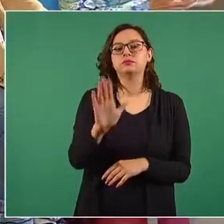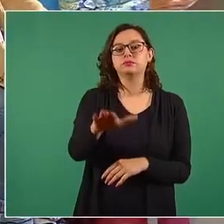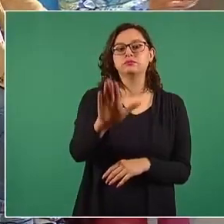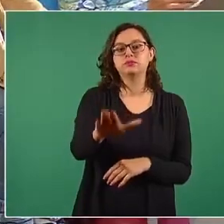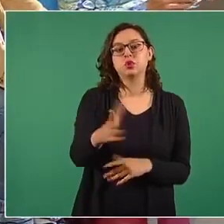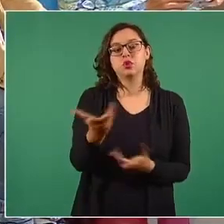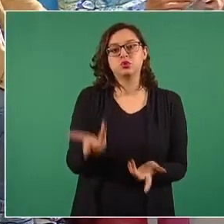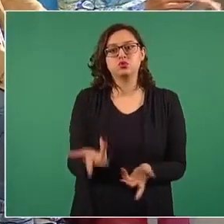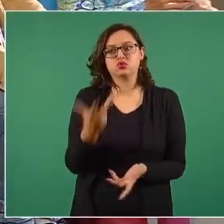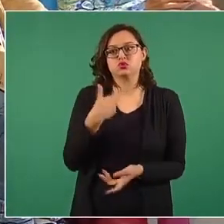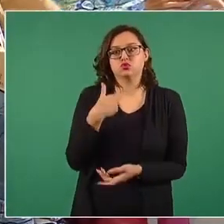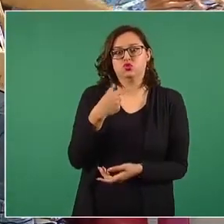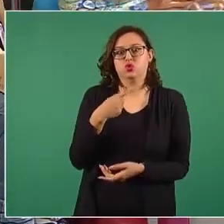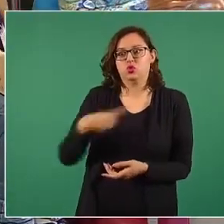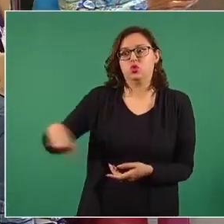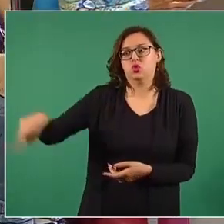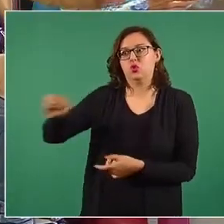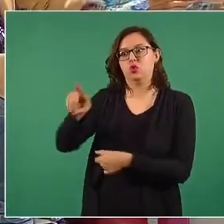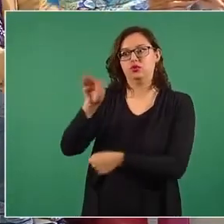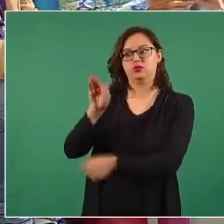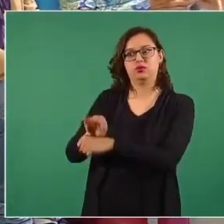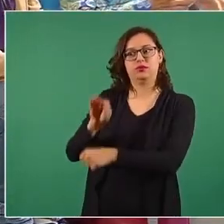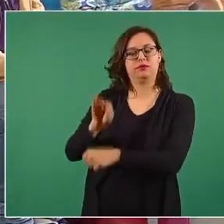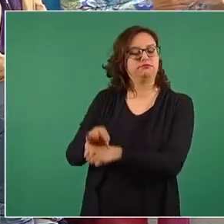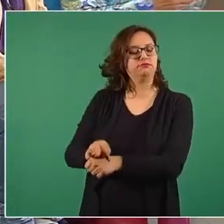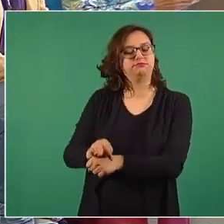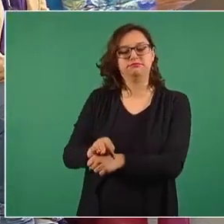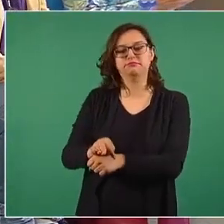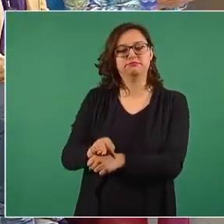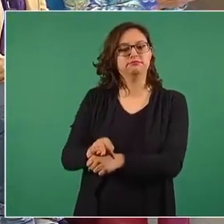yo los defiendo, presidente, bueno,